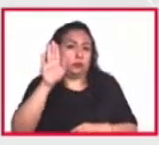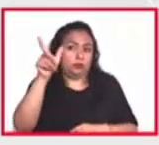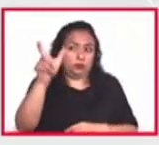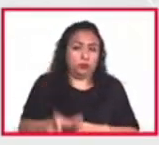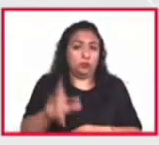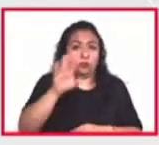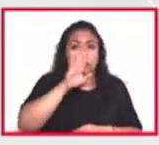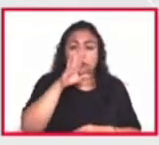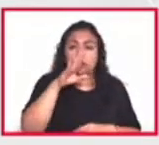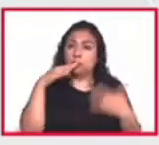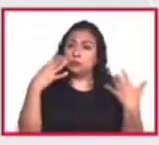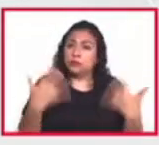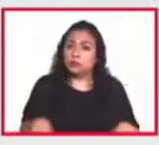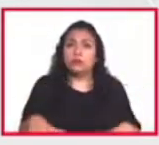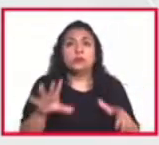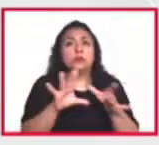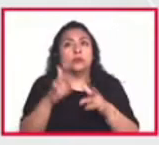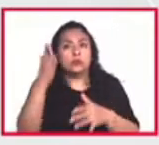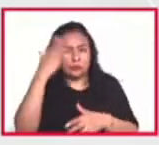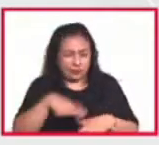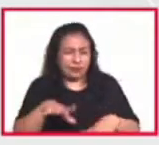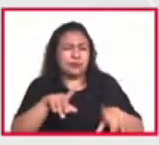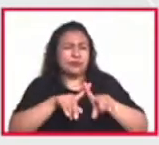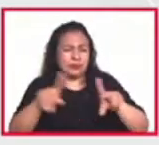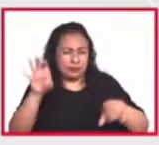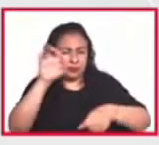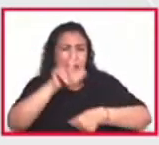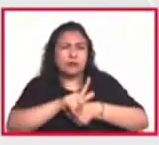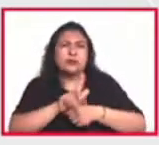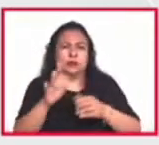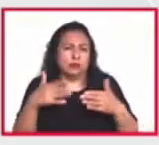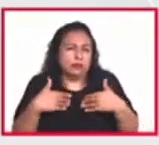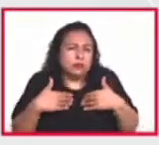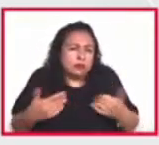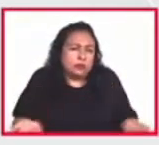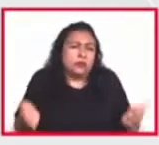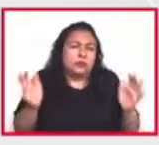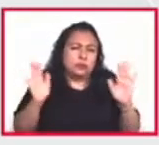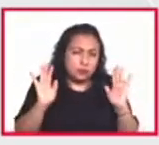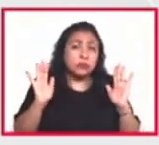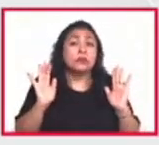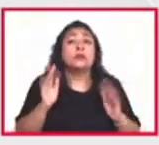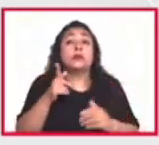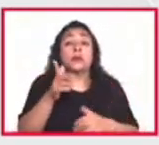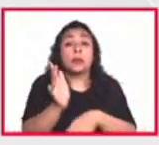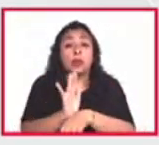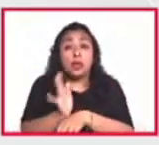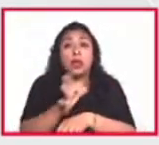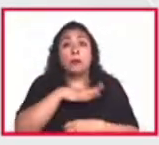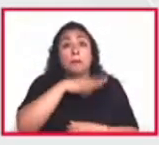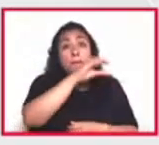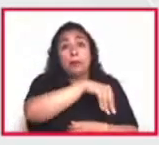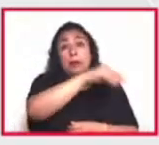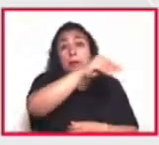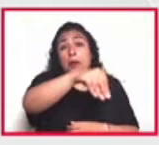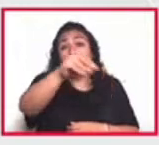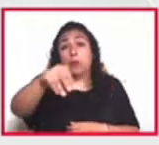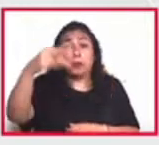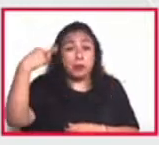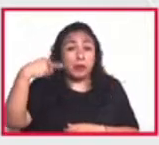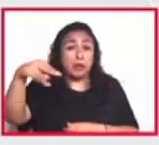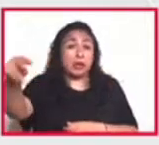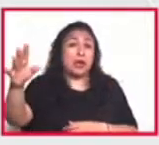que a pesar de las diferencias culturales creo que todos entendemos, y es así que esta película ha viajado prácticamente por todos